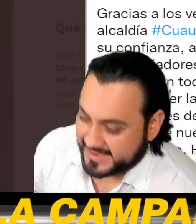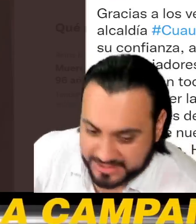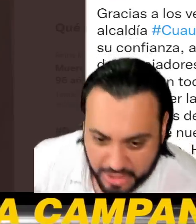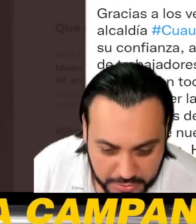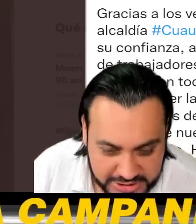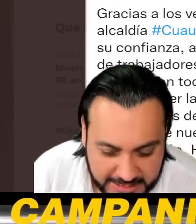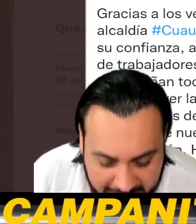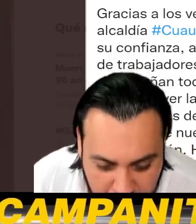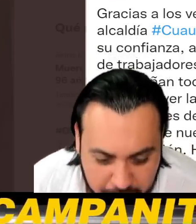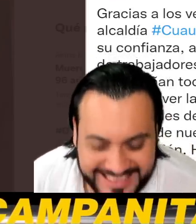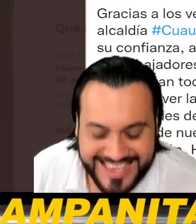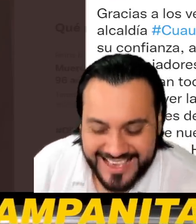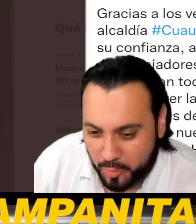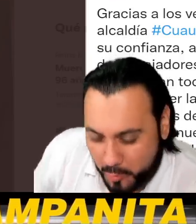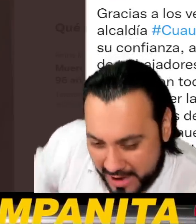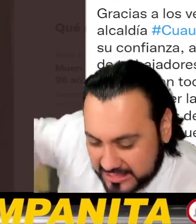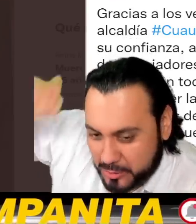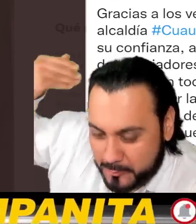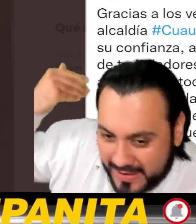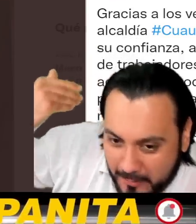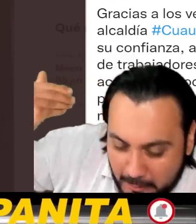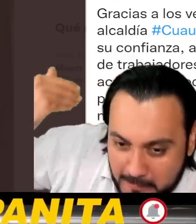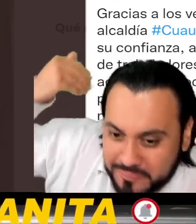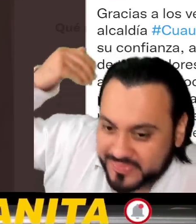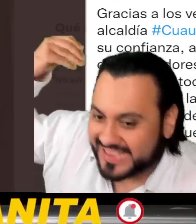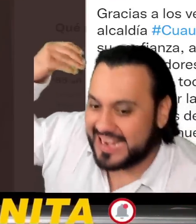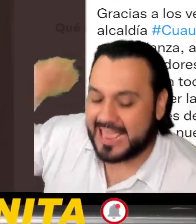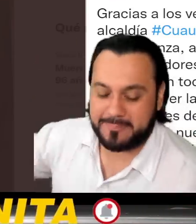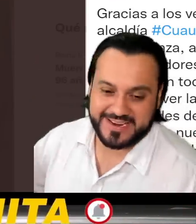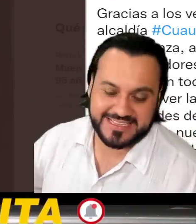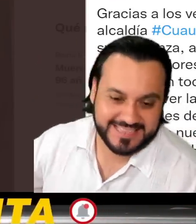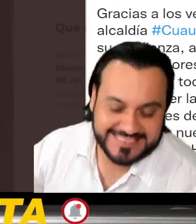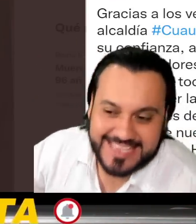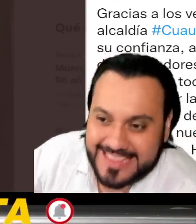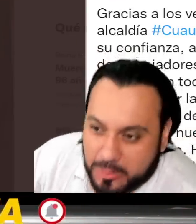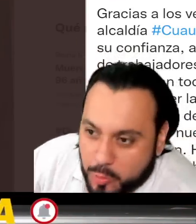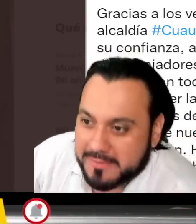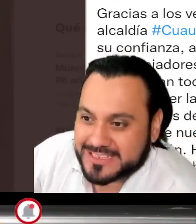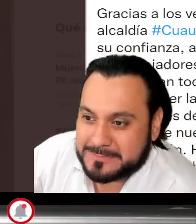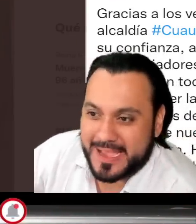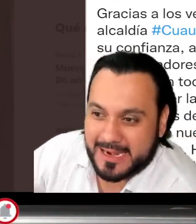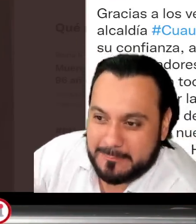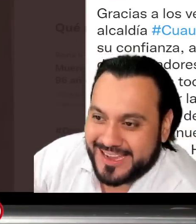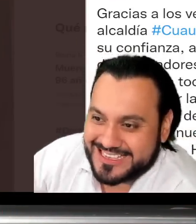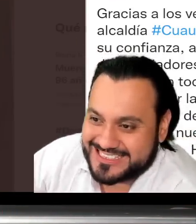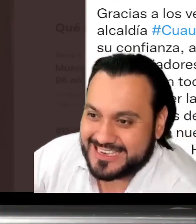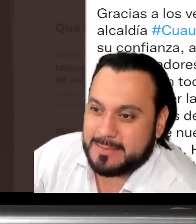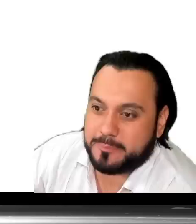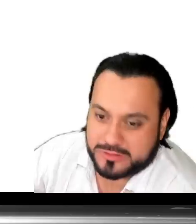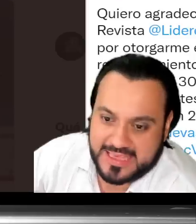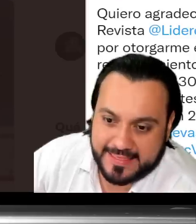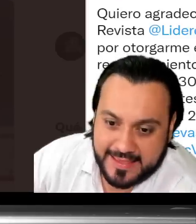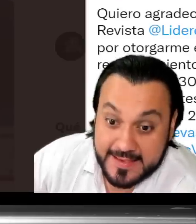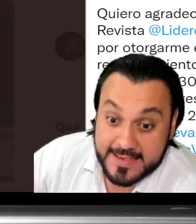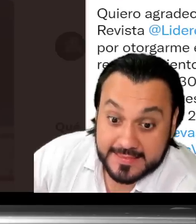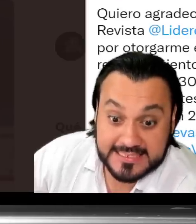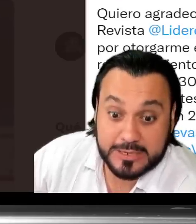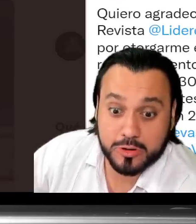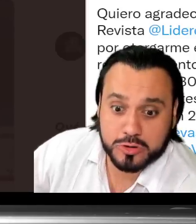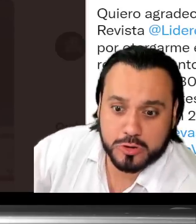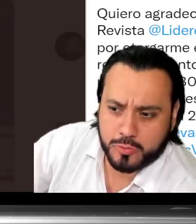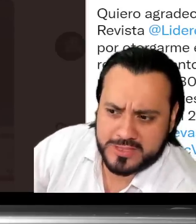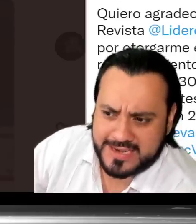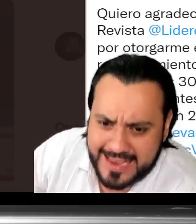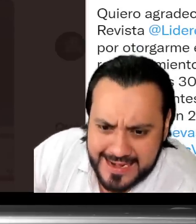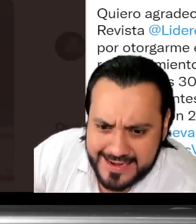y todo el mundo se pregunta cuánto pagó la panista sandra cuevas para aparecer en la portada de